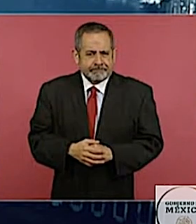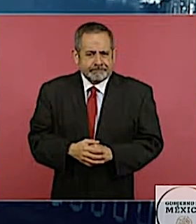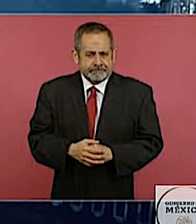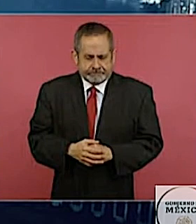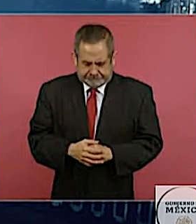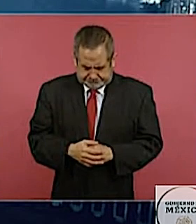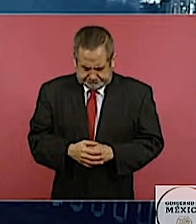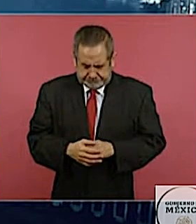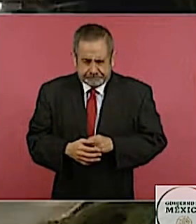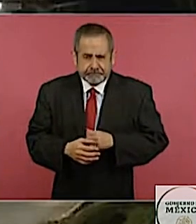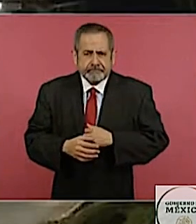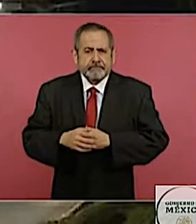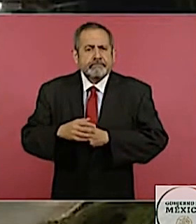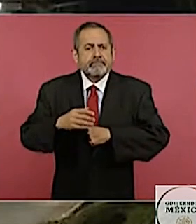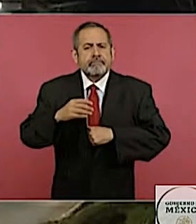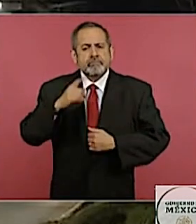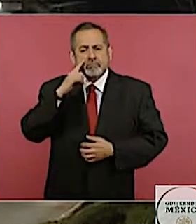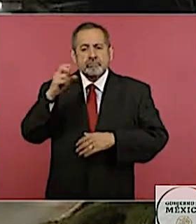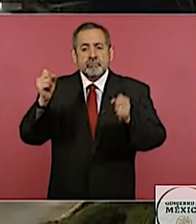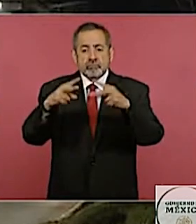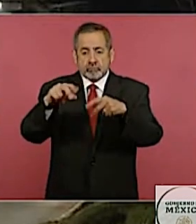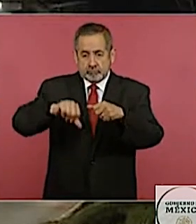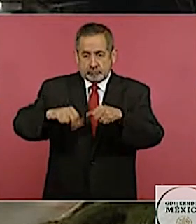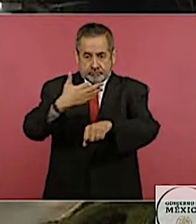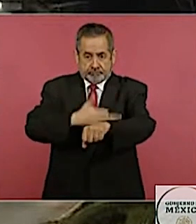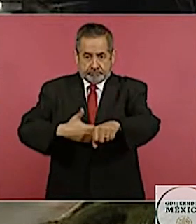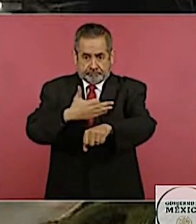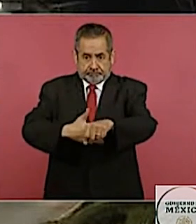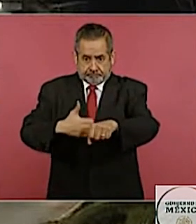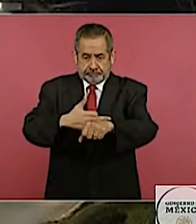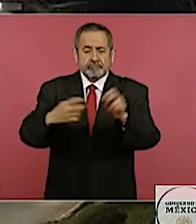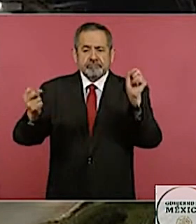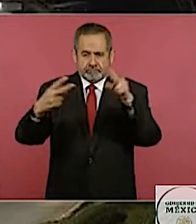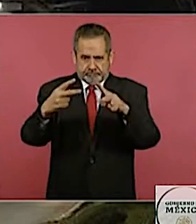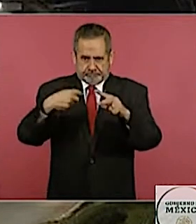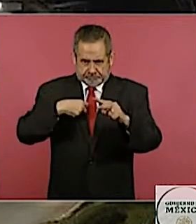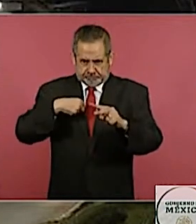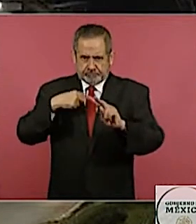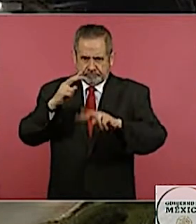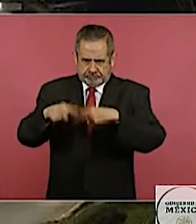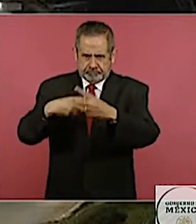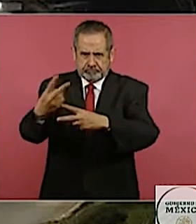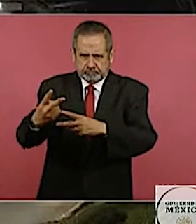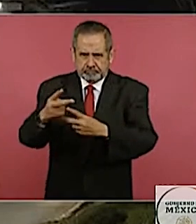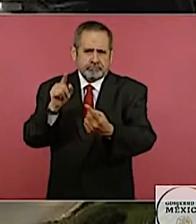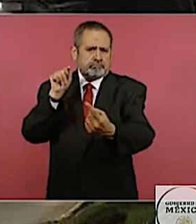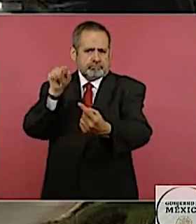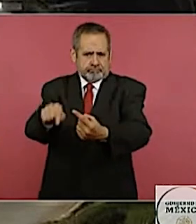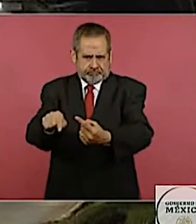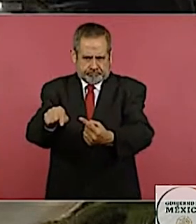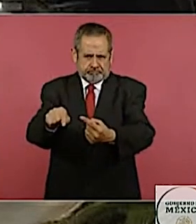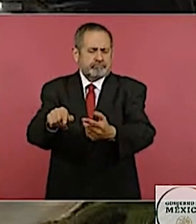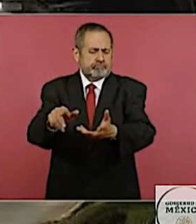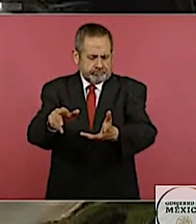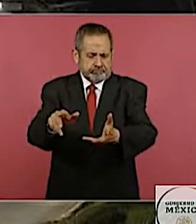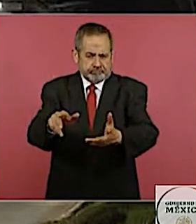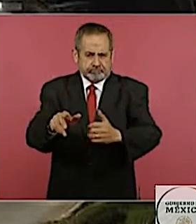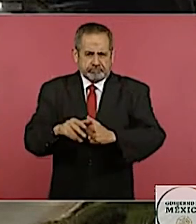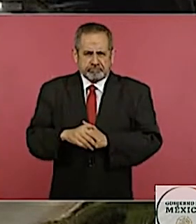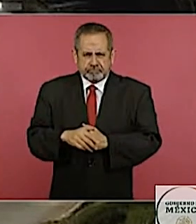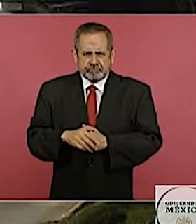hazaña nos vemos por allá por la tarde ingeniero y ya